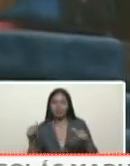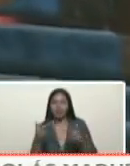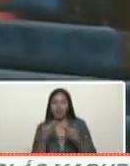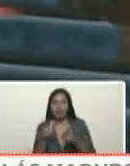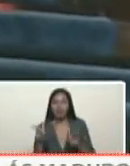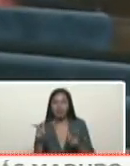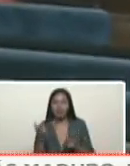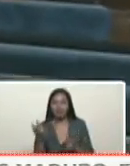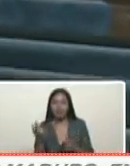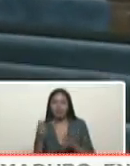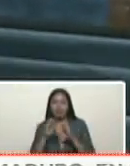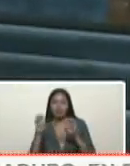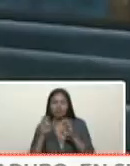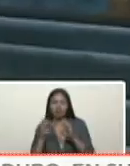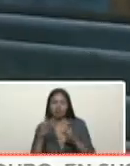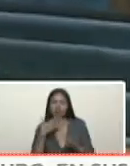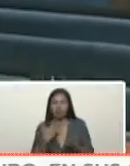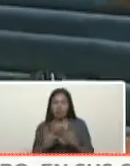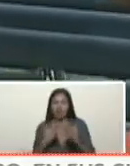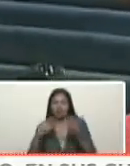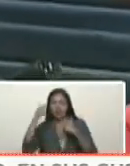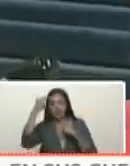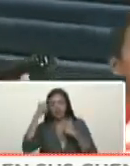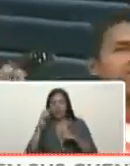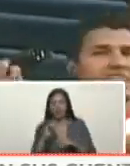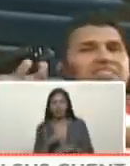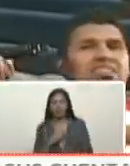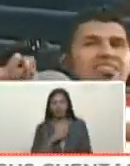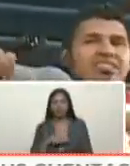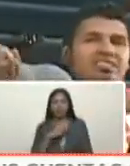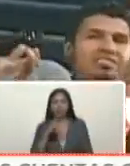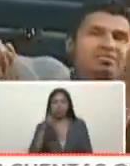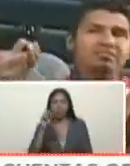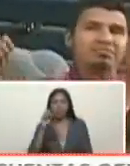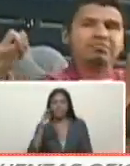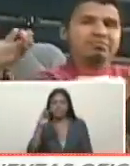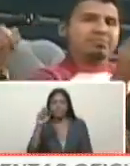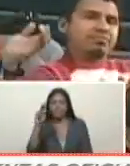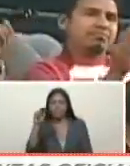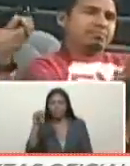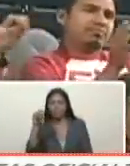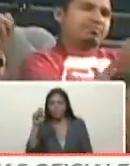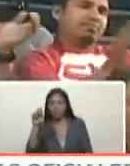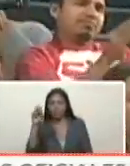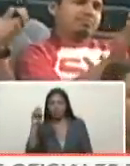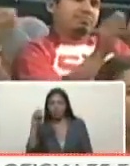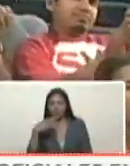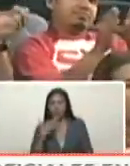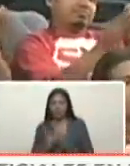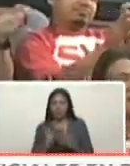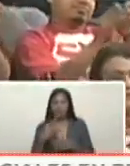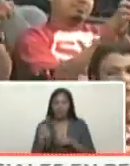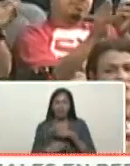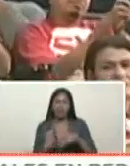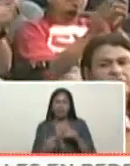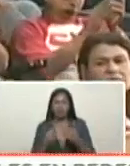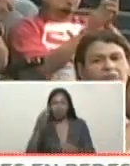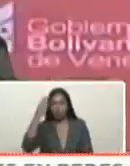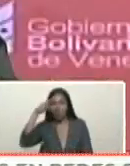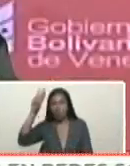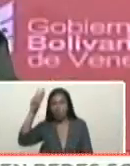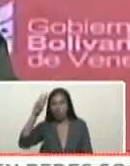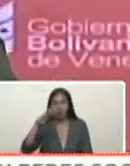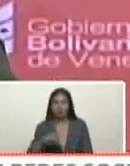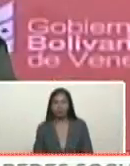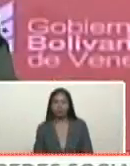de analfabetismo gracias a nuestro comandante Chávez, la misión Robinson, gracias a la Revolución Cubana y